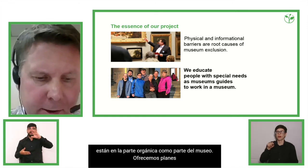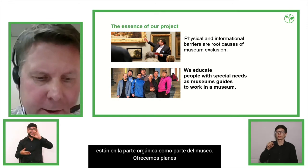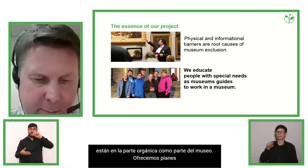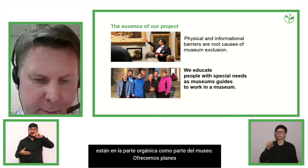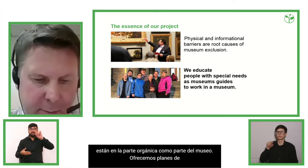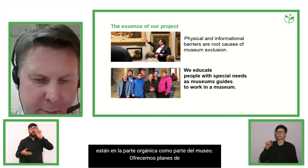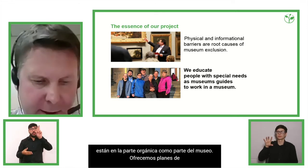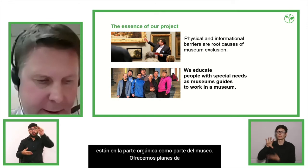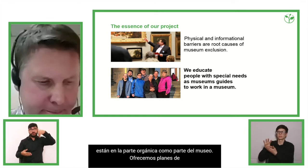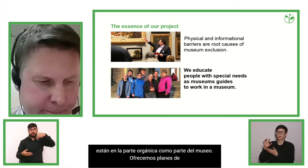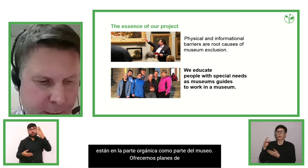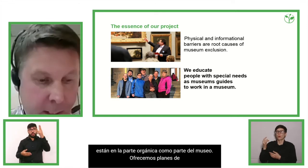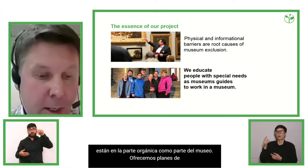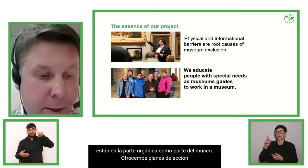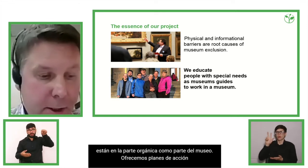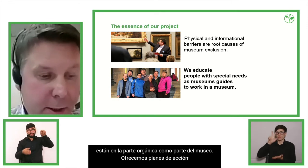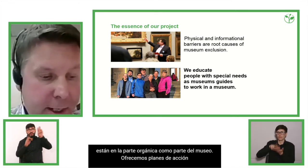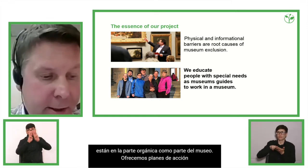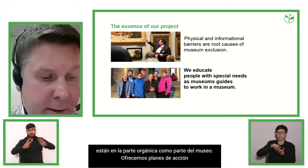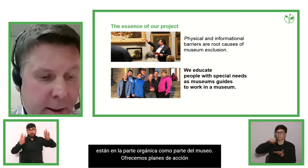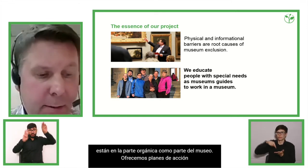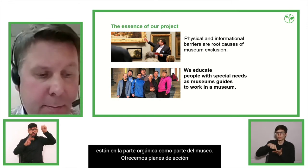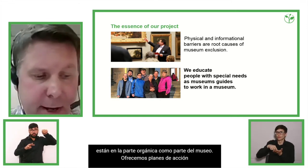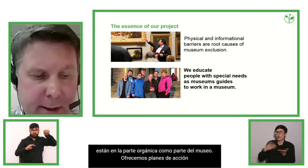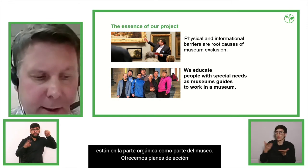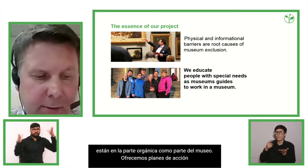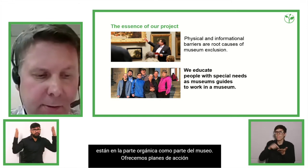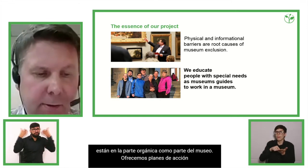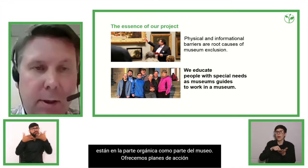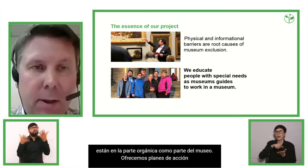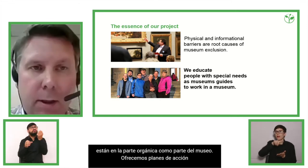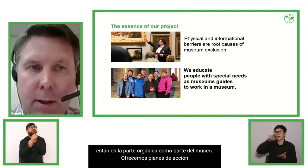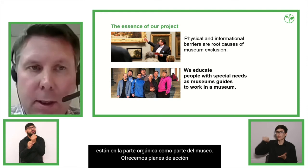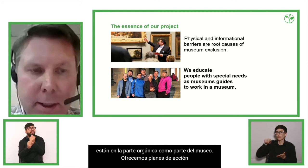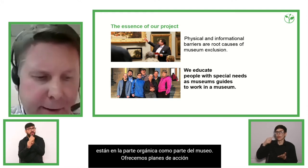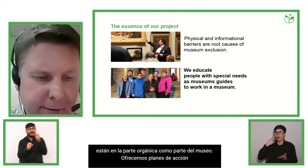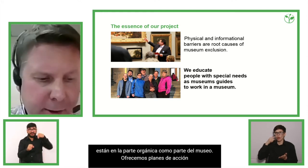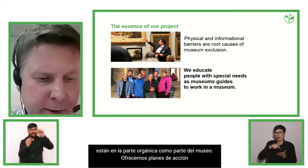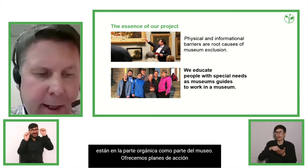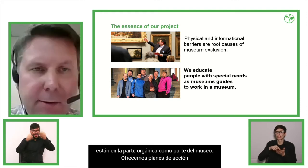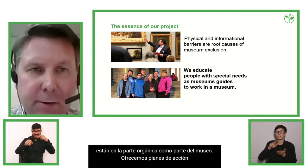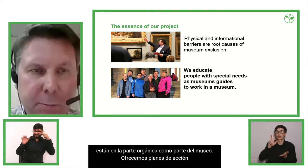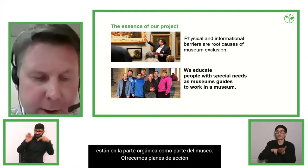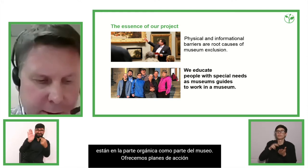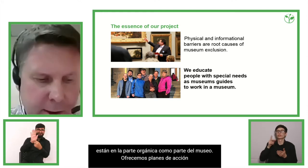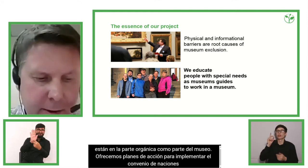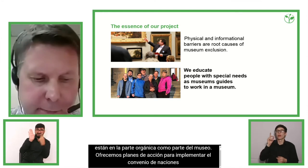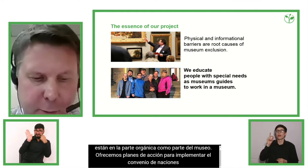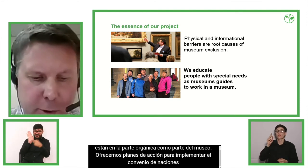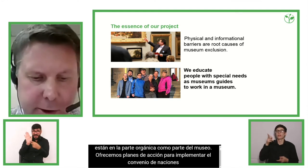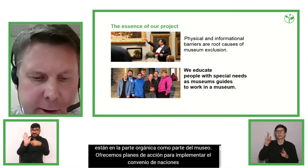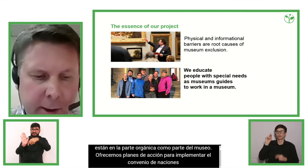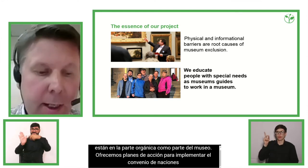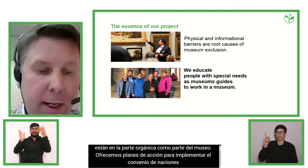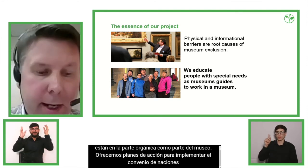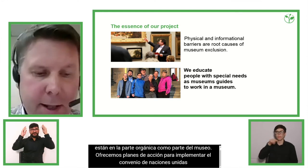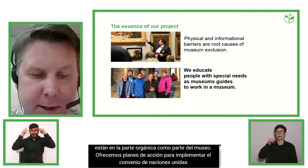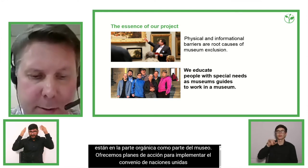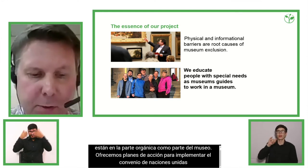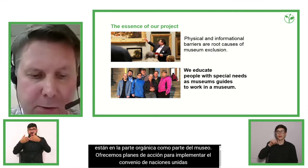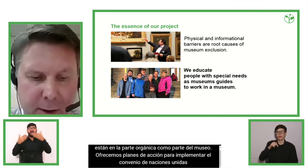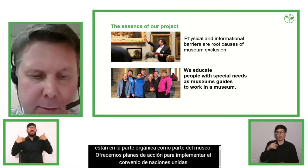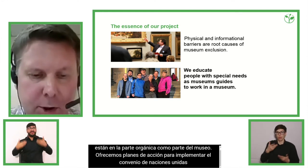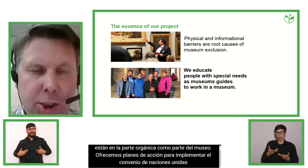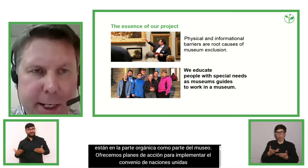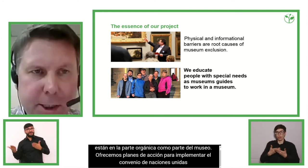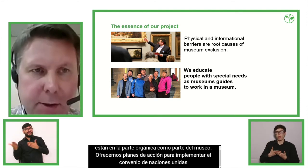personas con discapacidad, para tener entonces capacitaciones inclusivas. Y el impacto es mejor accesibilidad